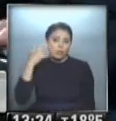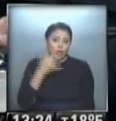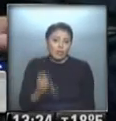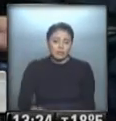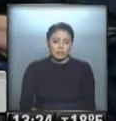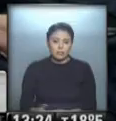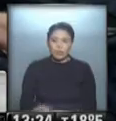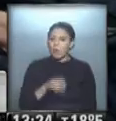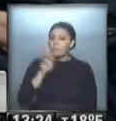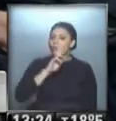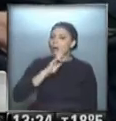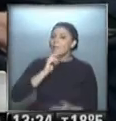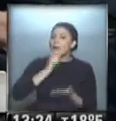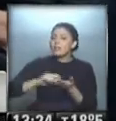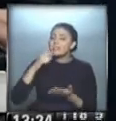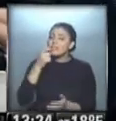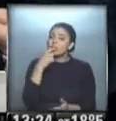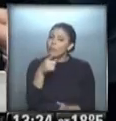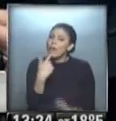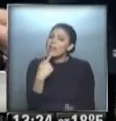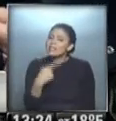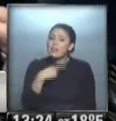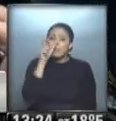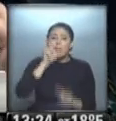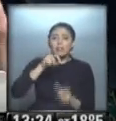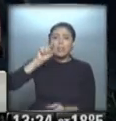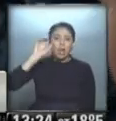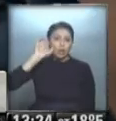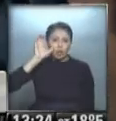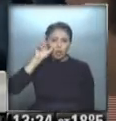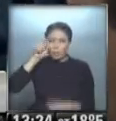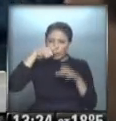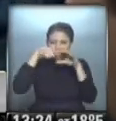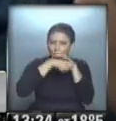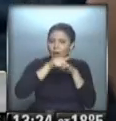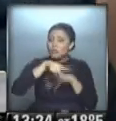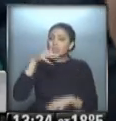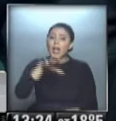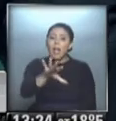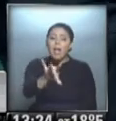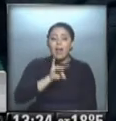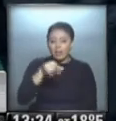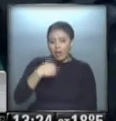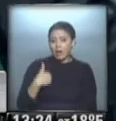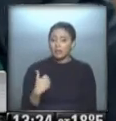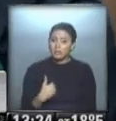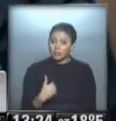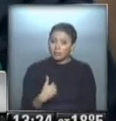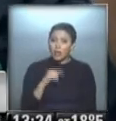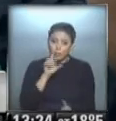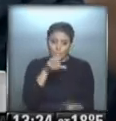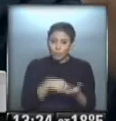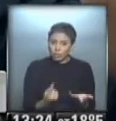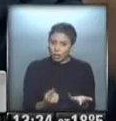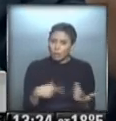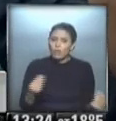cree usted, si me lo puede responder, que los narcotraficantes colombianos han elegido nuestro país y la provincia de